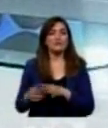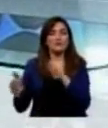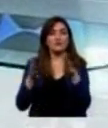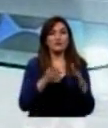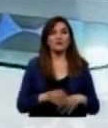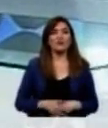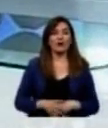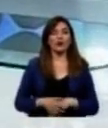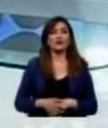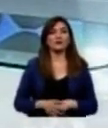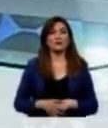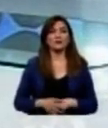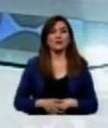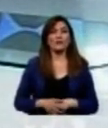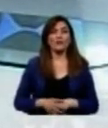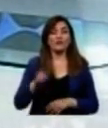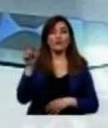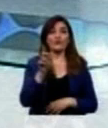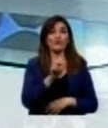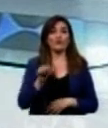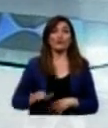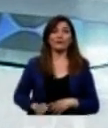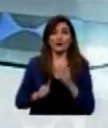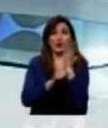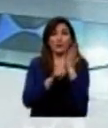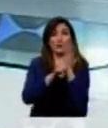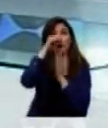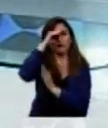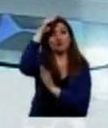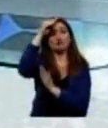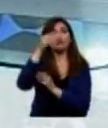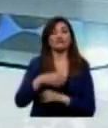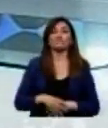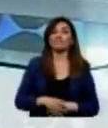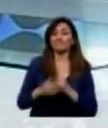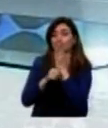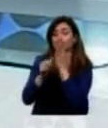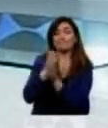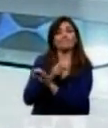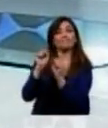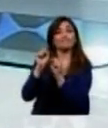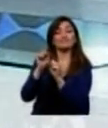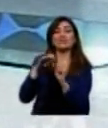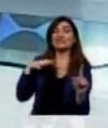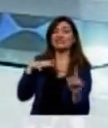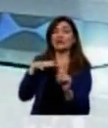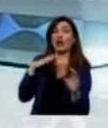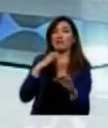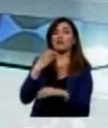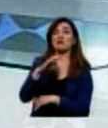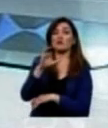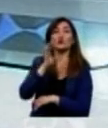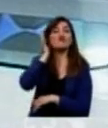Una avalancha de críticas acorrala la actuación del ministro del Interior, César Navas, el ministro de Defensa, Patricio Zambrano, y la